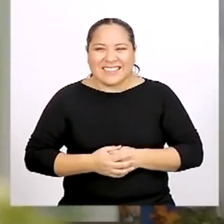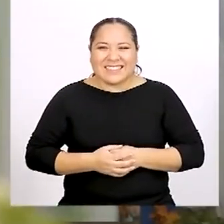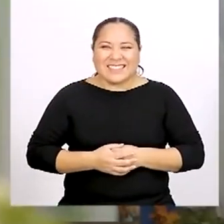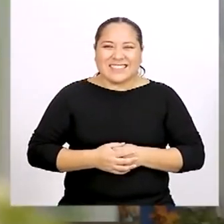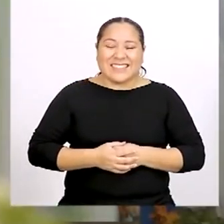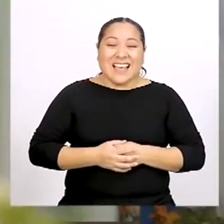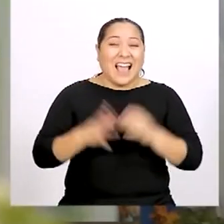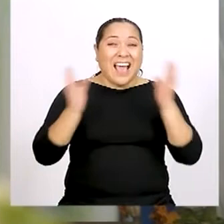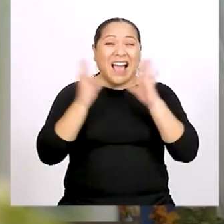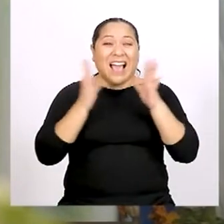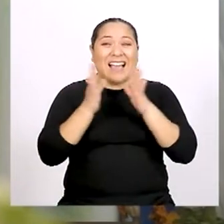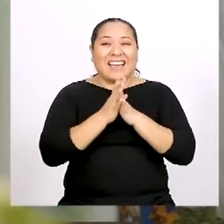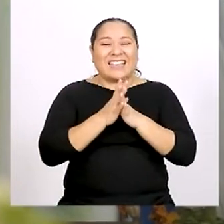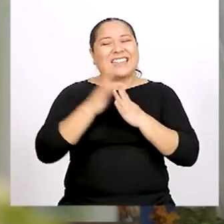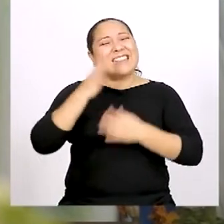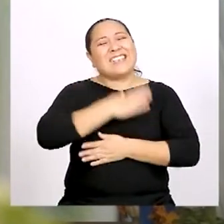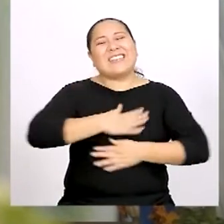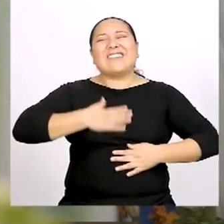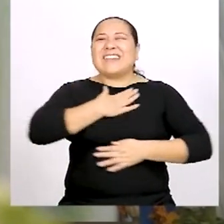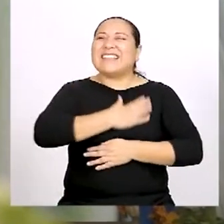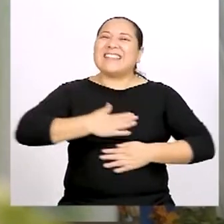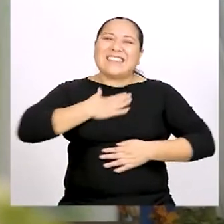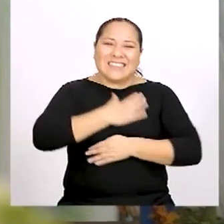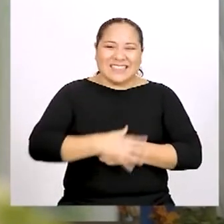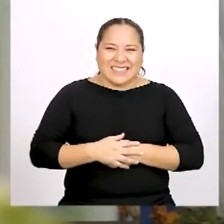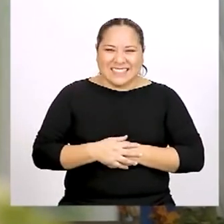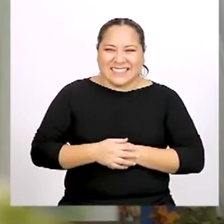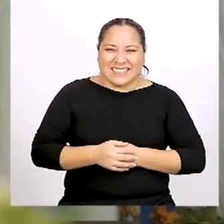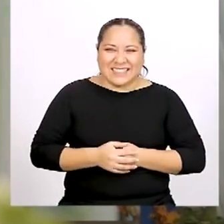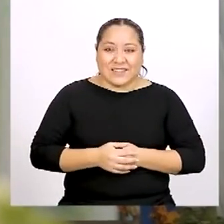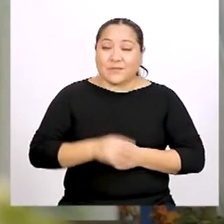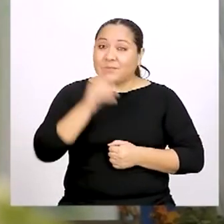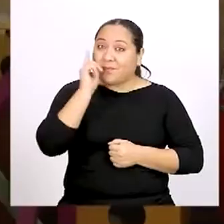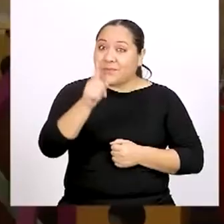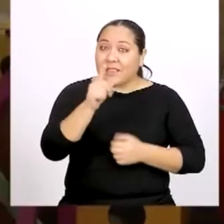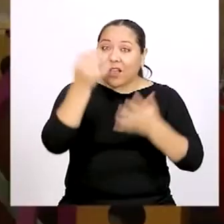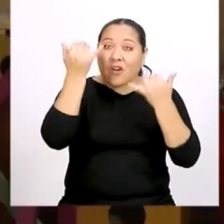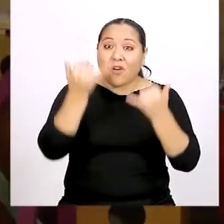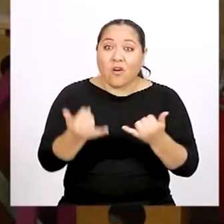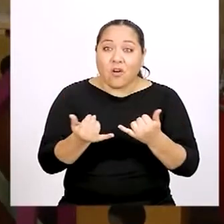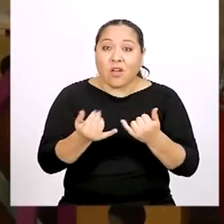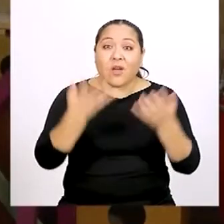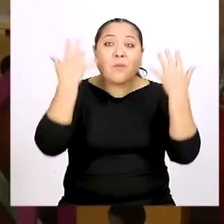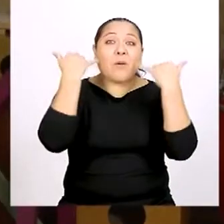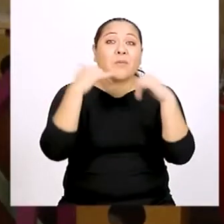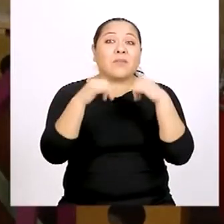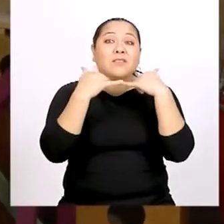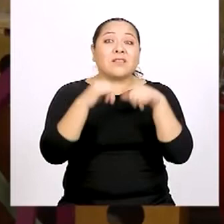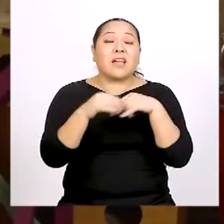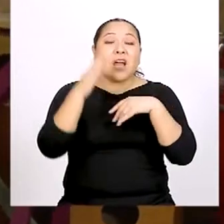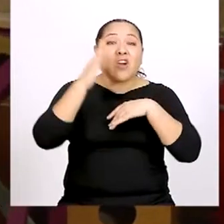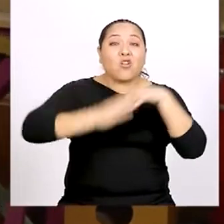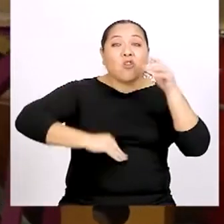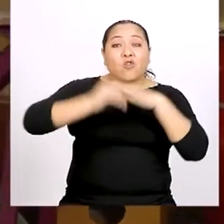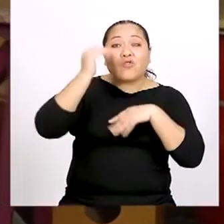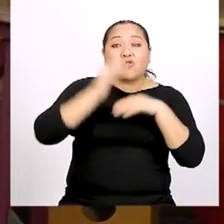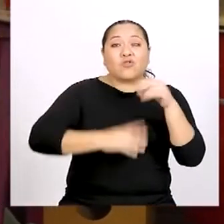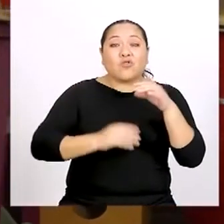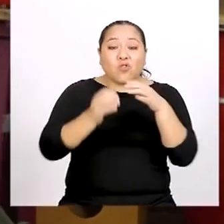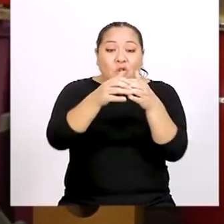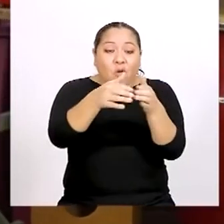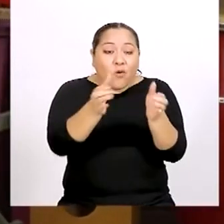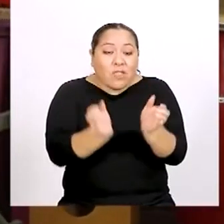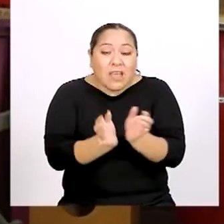¡Ay! ¡Qué divertido! Es que hoy vamos a jugar a